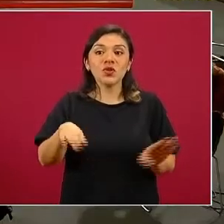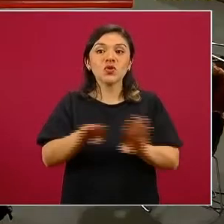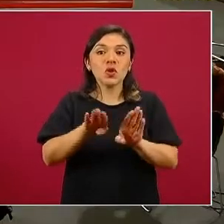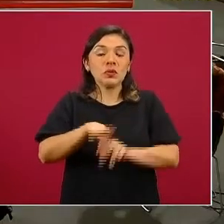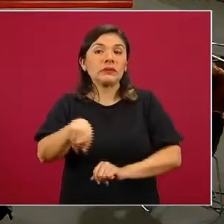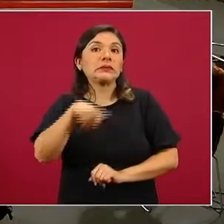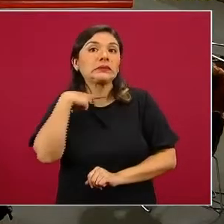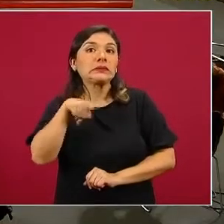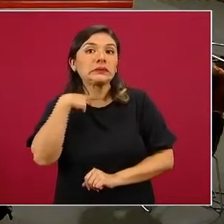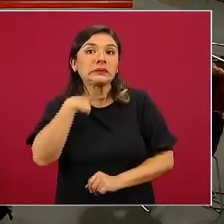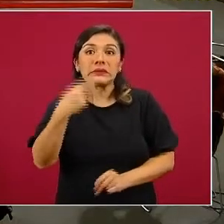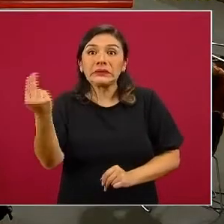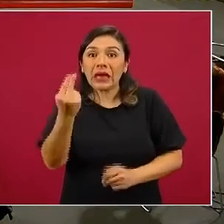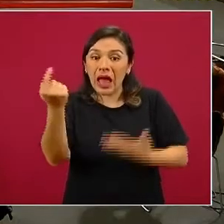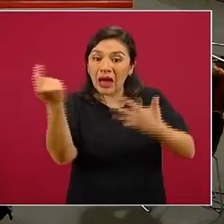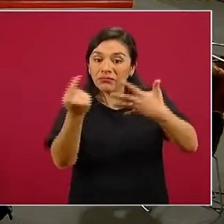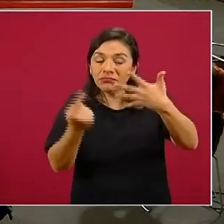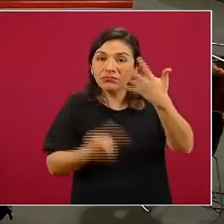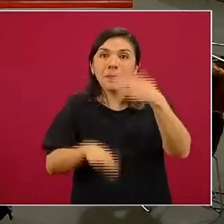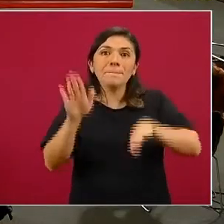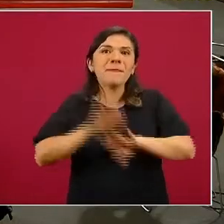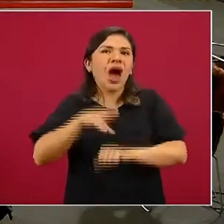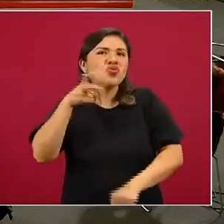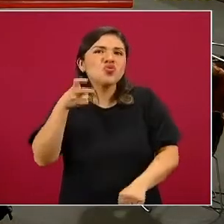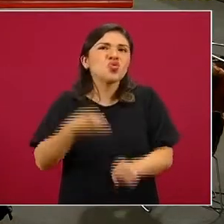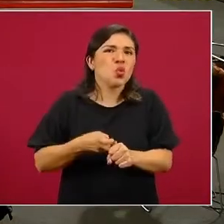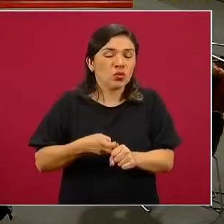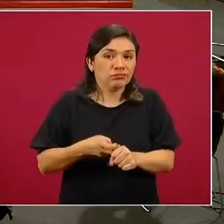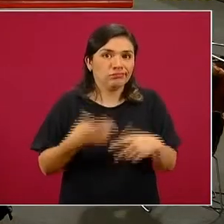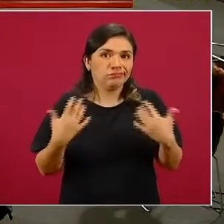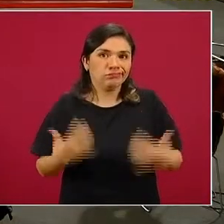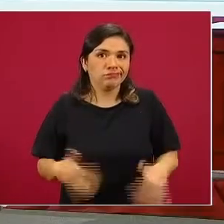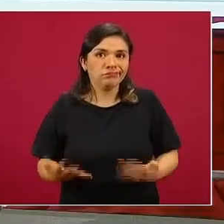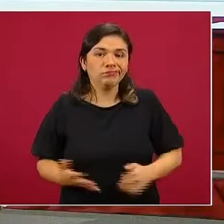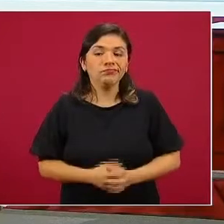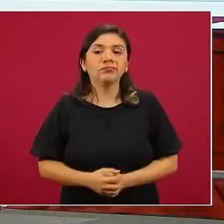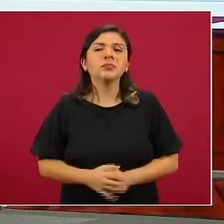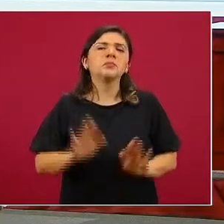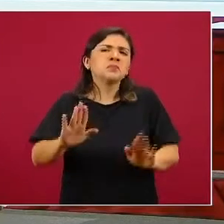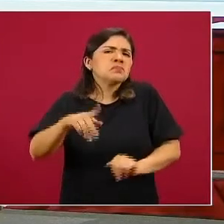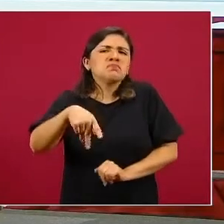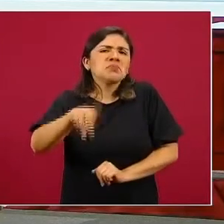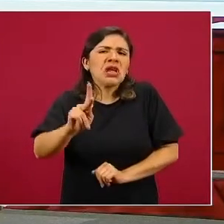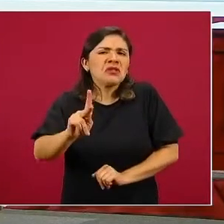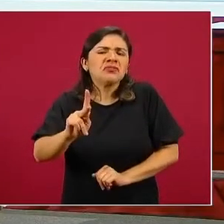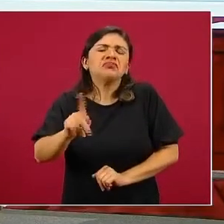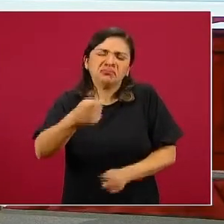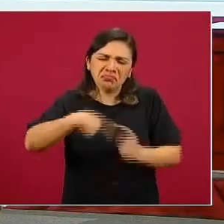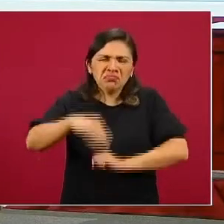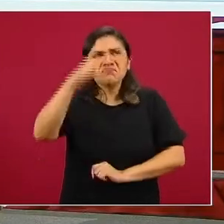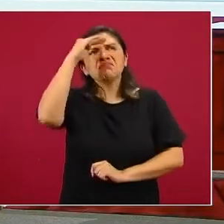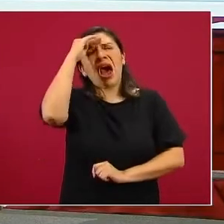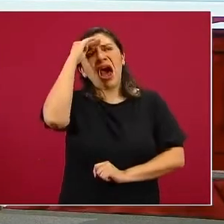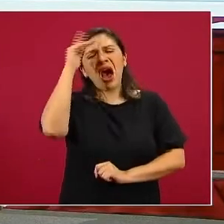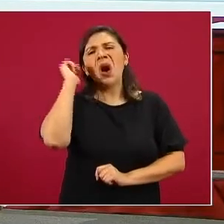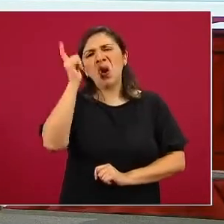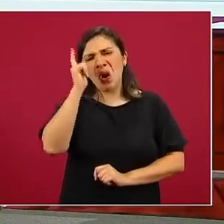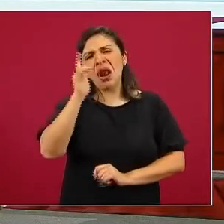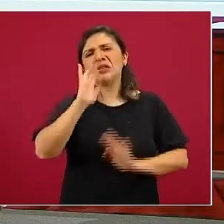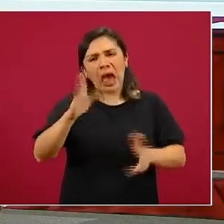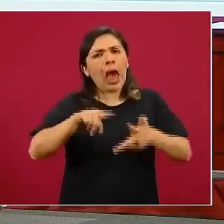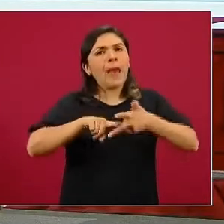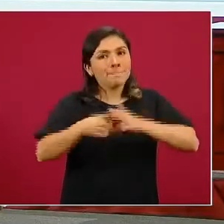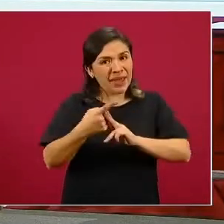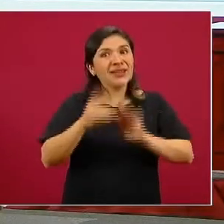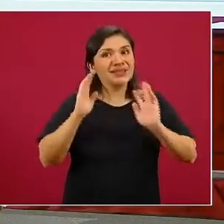y los requisitos se han hecho muy estrictos. Pero tenemos una esperanza, ya inició, ya se